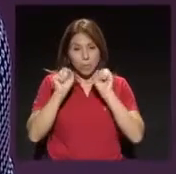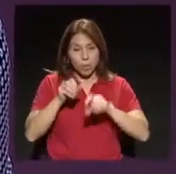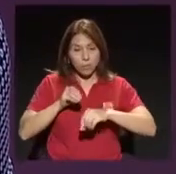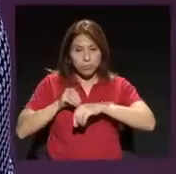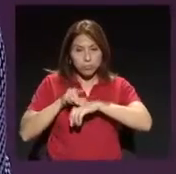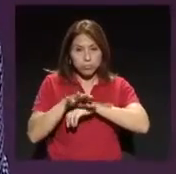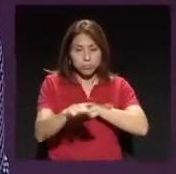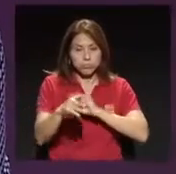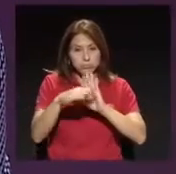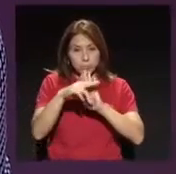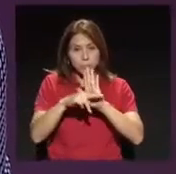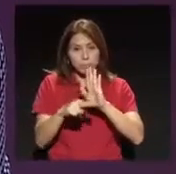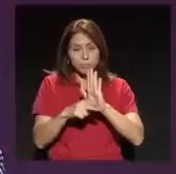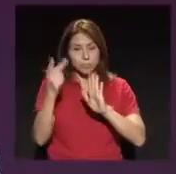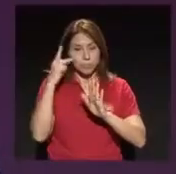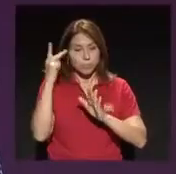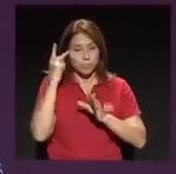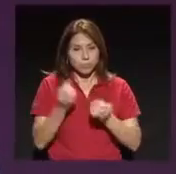porque hay